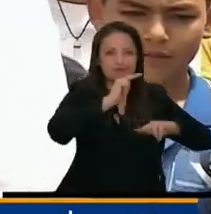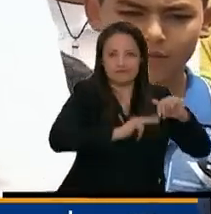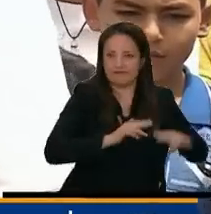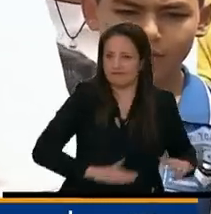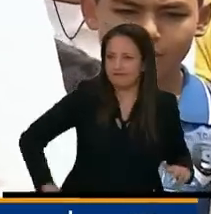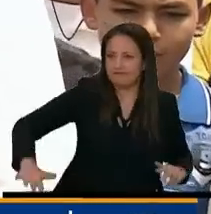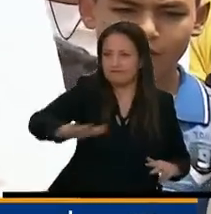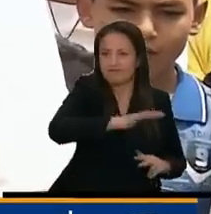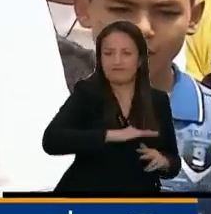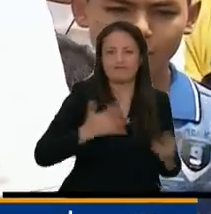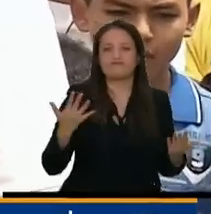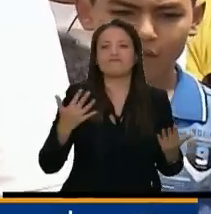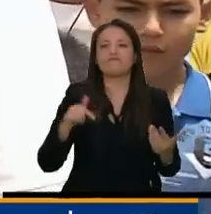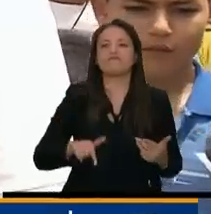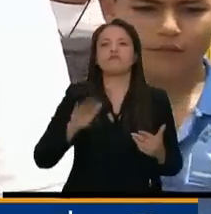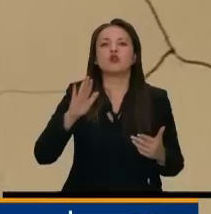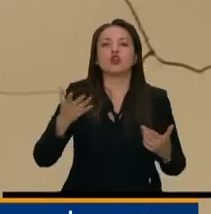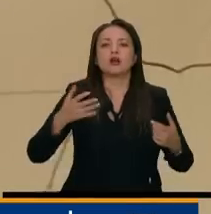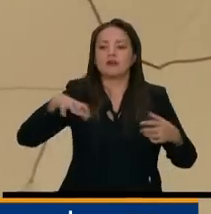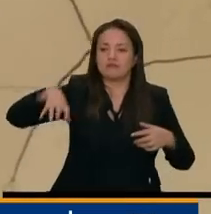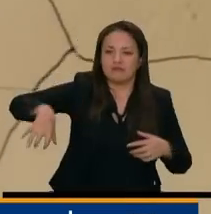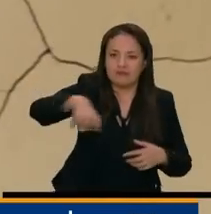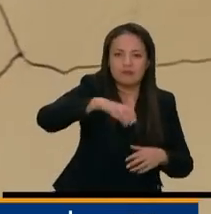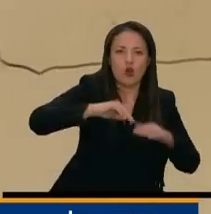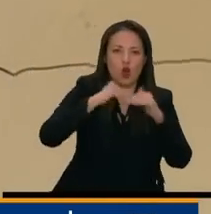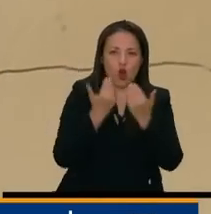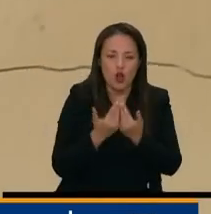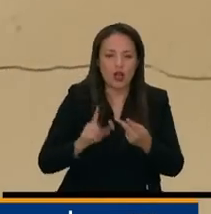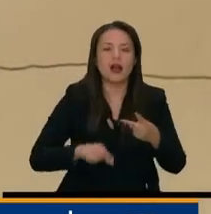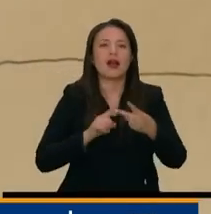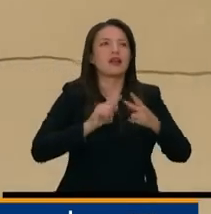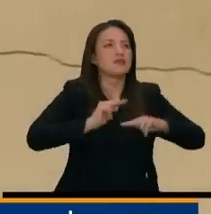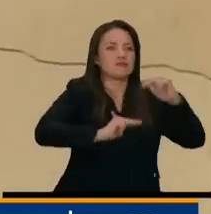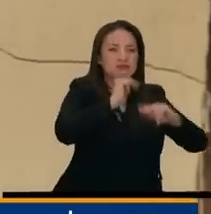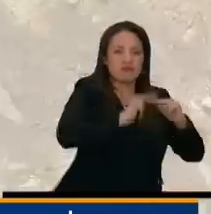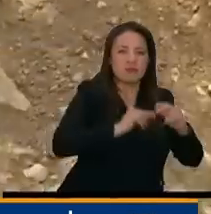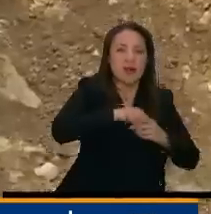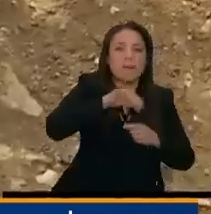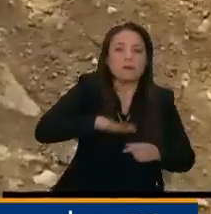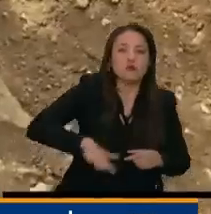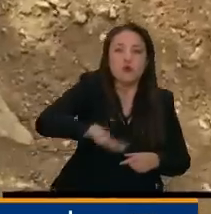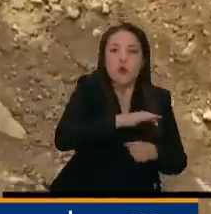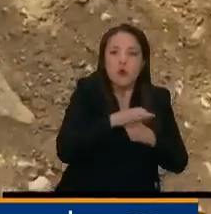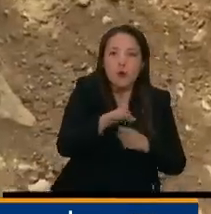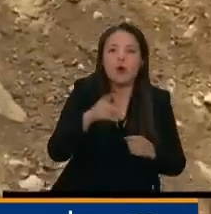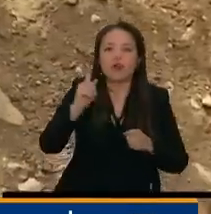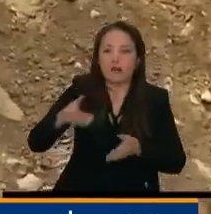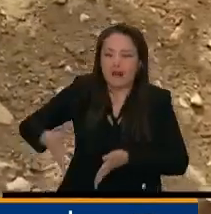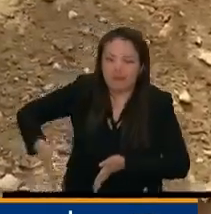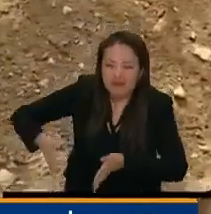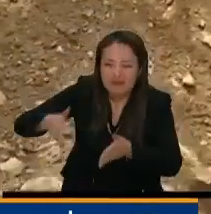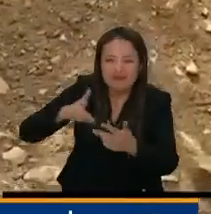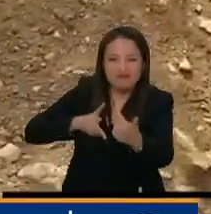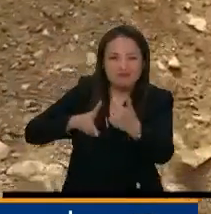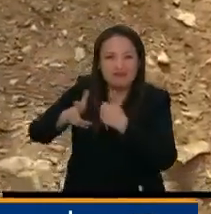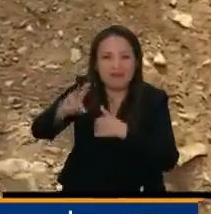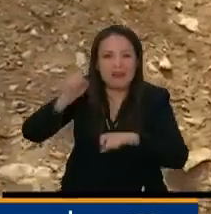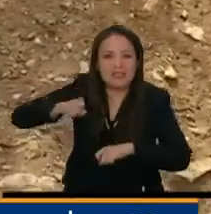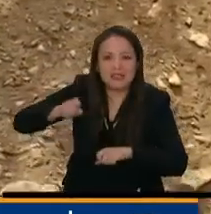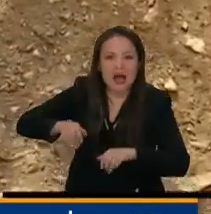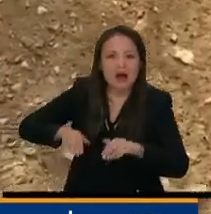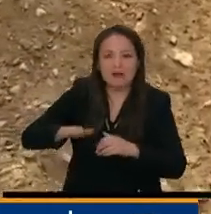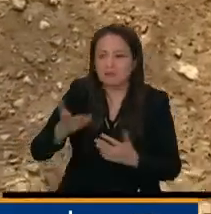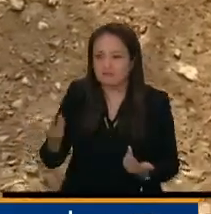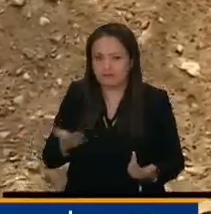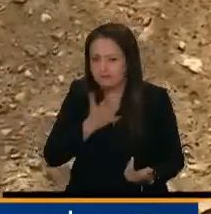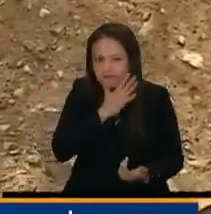todas, en cuanto a las sedes educativas, en cuanto a infraestructura del mismo pueblo, las vías que no somos